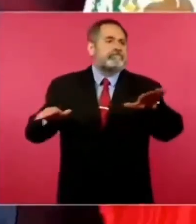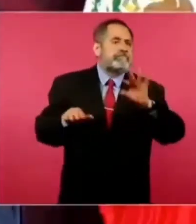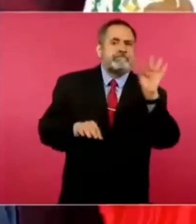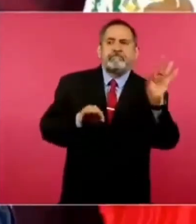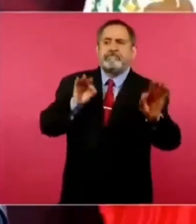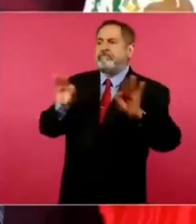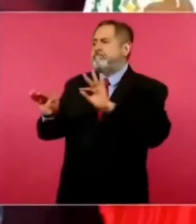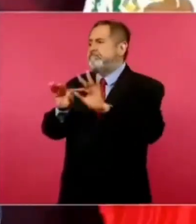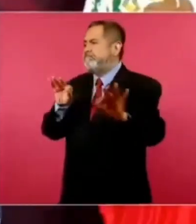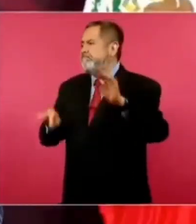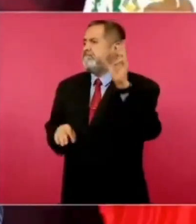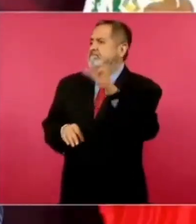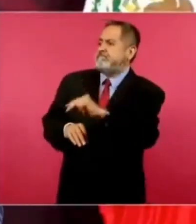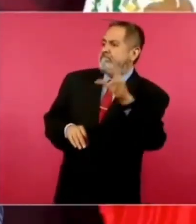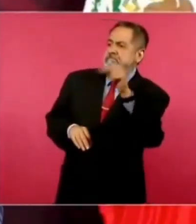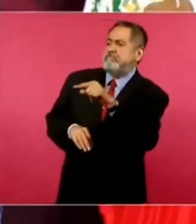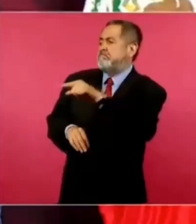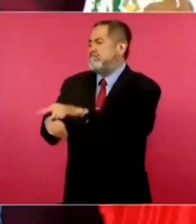promoviendo